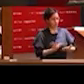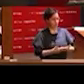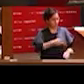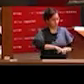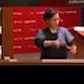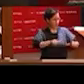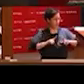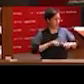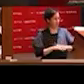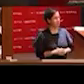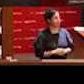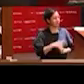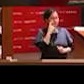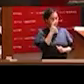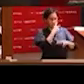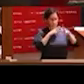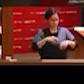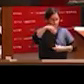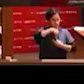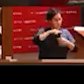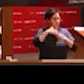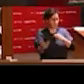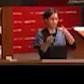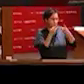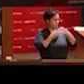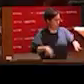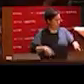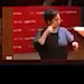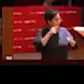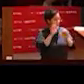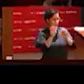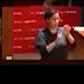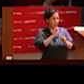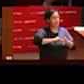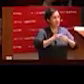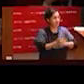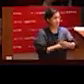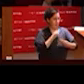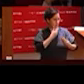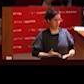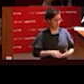líneas auditorías internas y externas del de evaluación de del